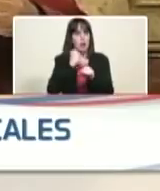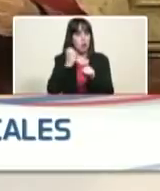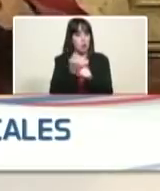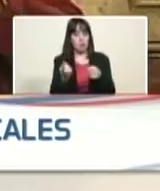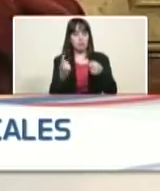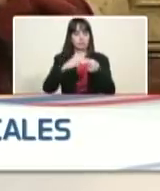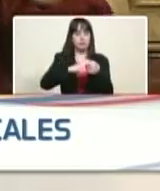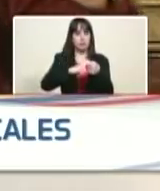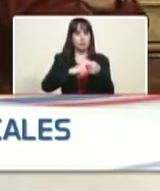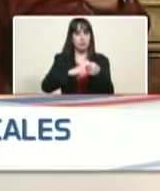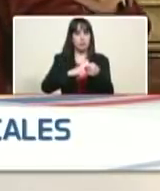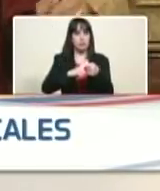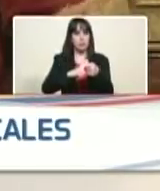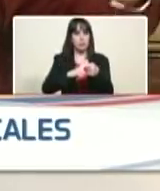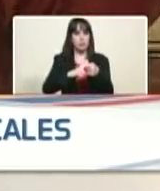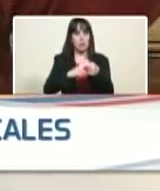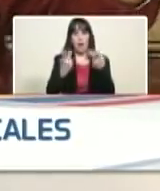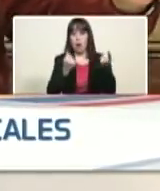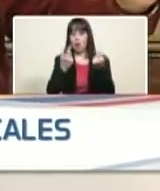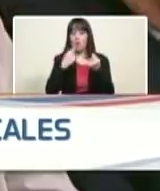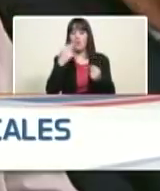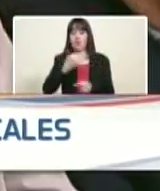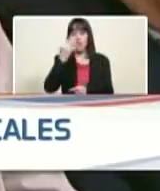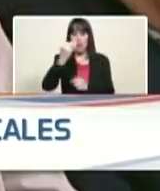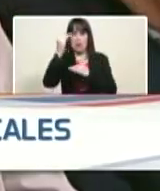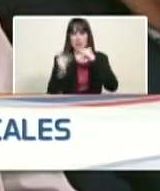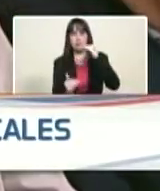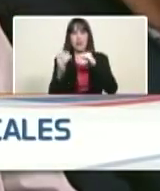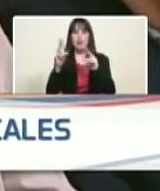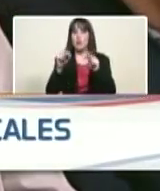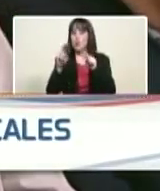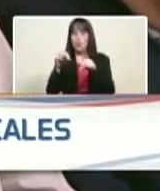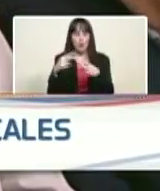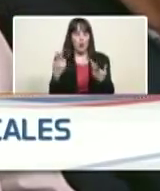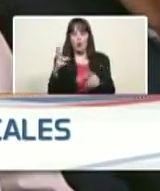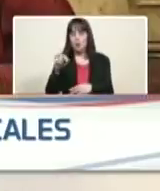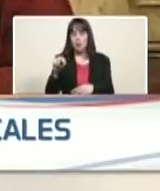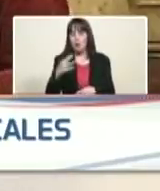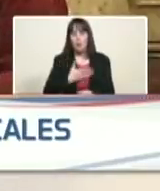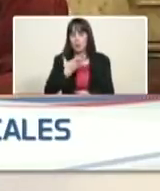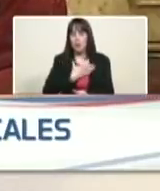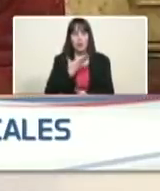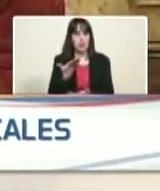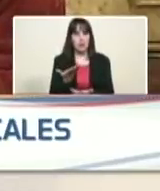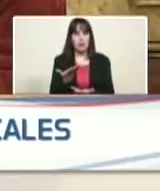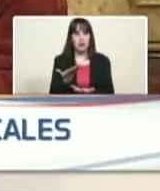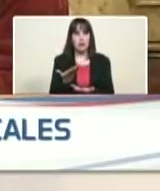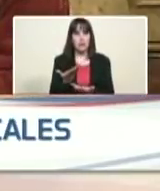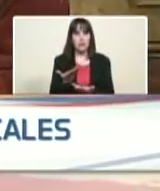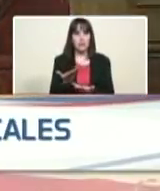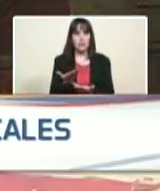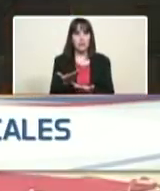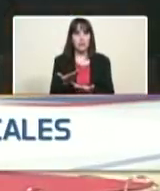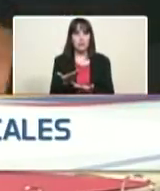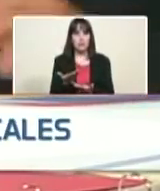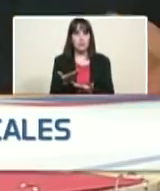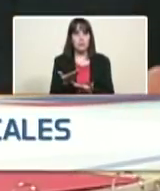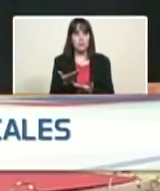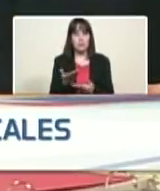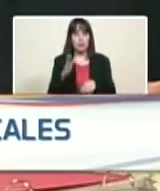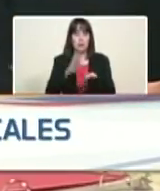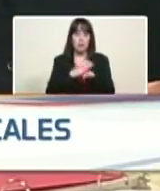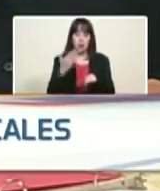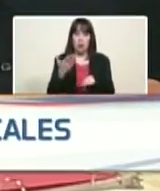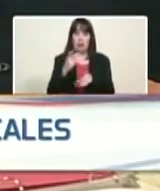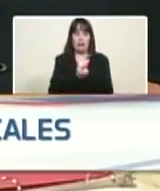Anclado a la economía real. Y no nos los van a bajar de ahí. No pueden. Porque en la medida que ellos afecten